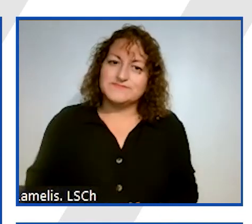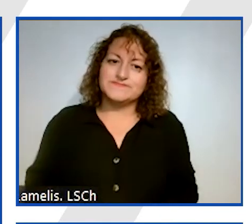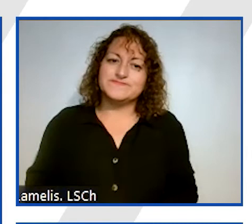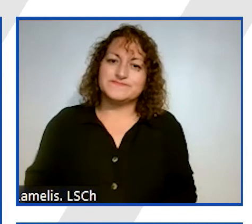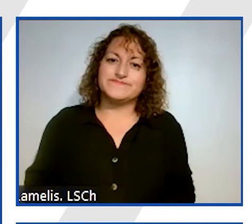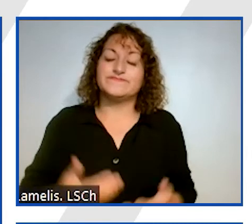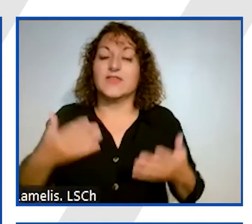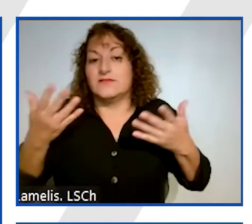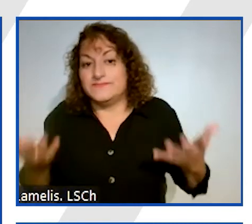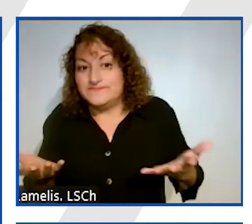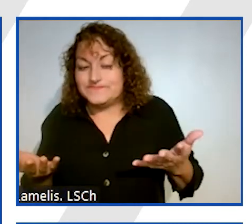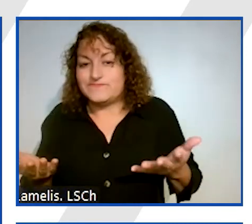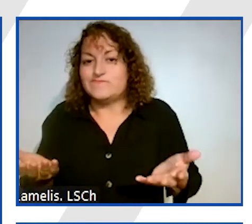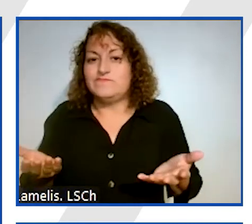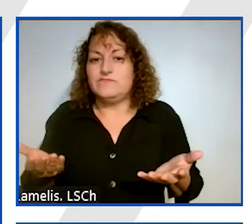Sin embargo,